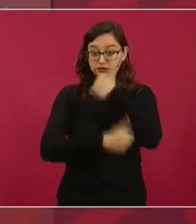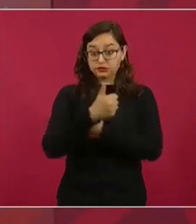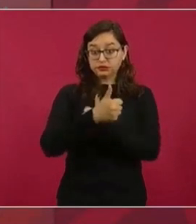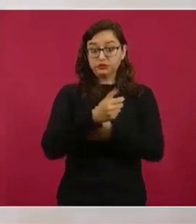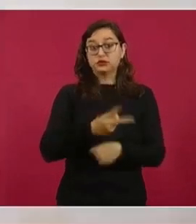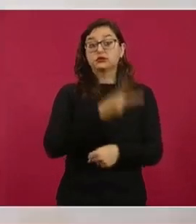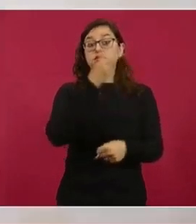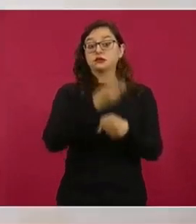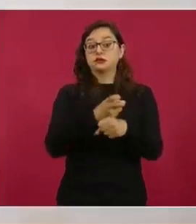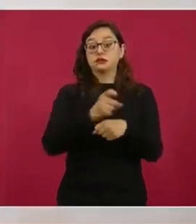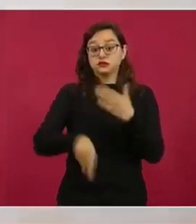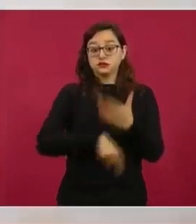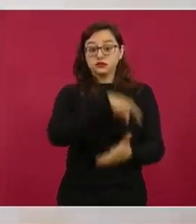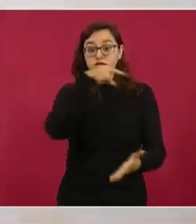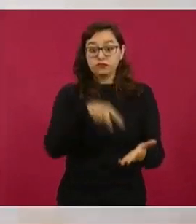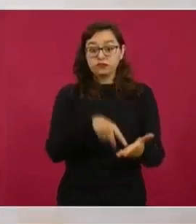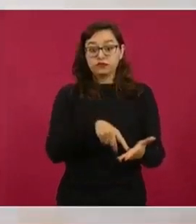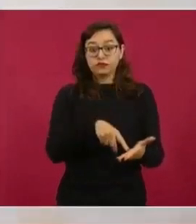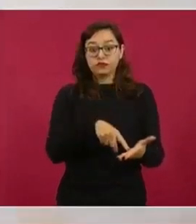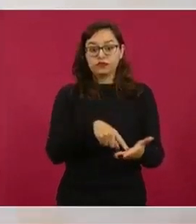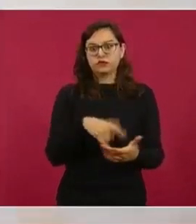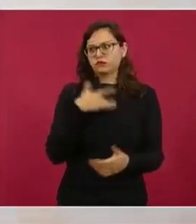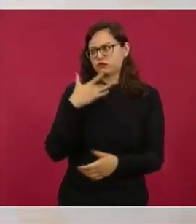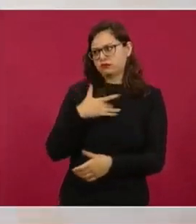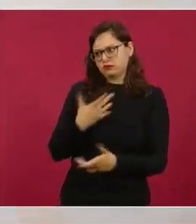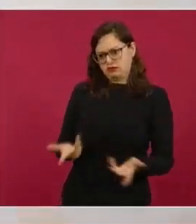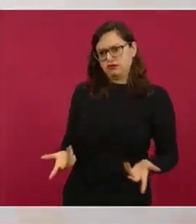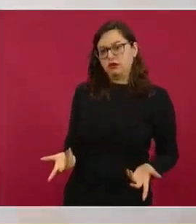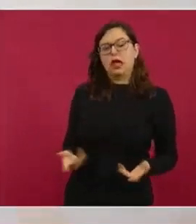segundo lugar le entrega Mancomer.